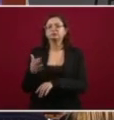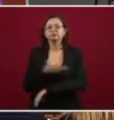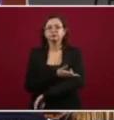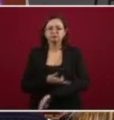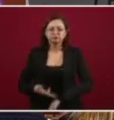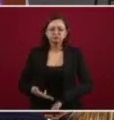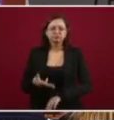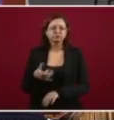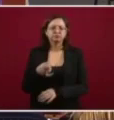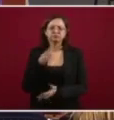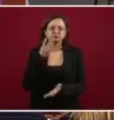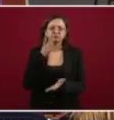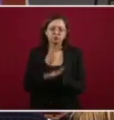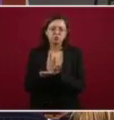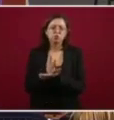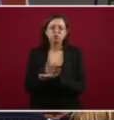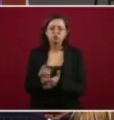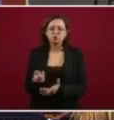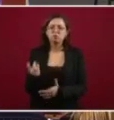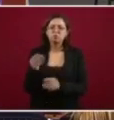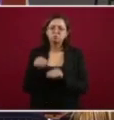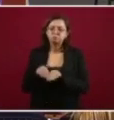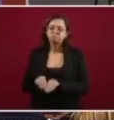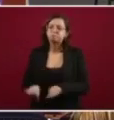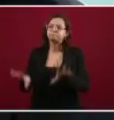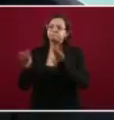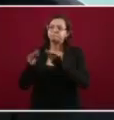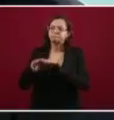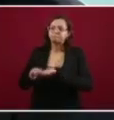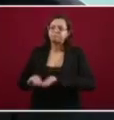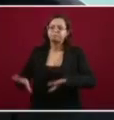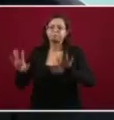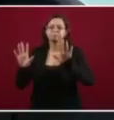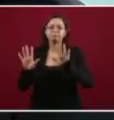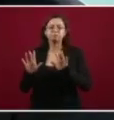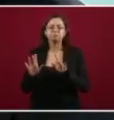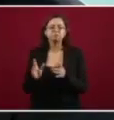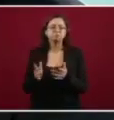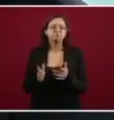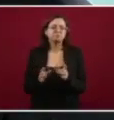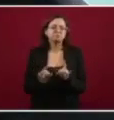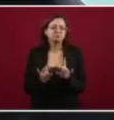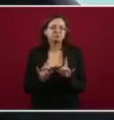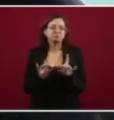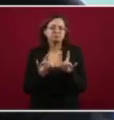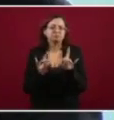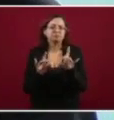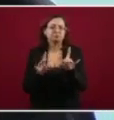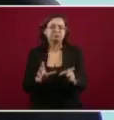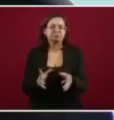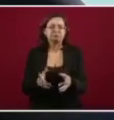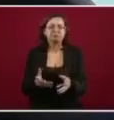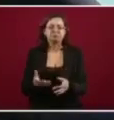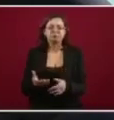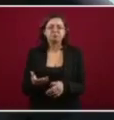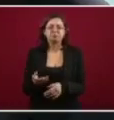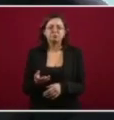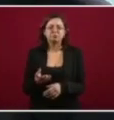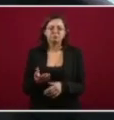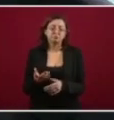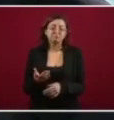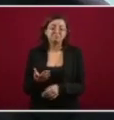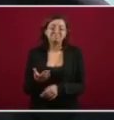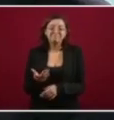fue lo único que en algún momento sobre el desarrollo de estos acontecimientos fue